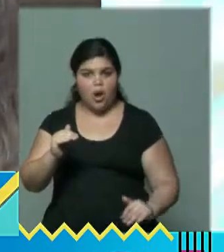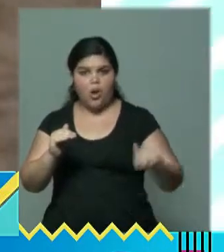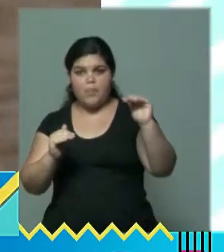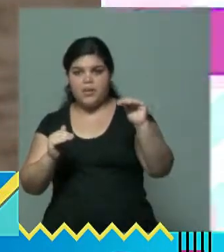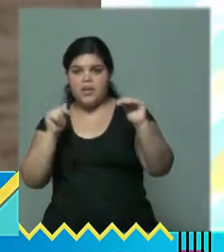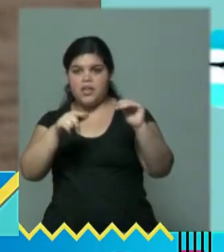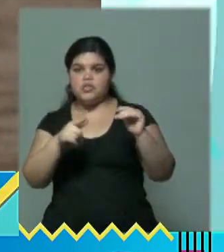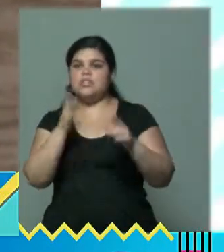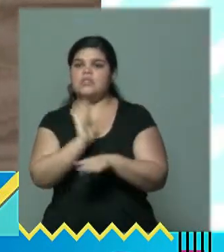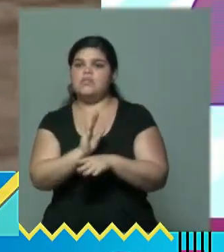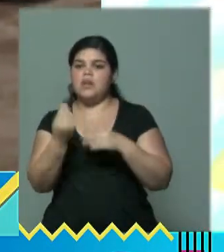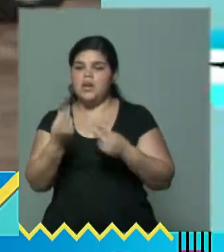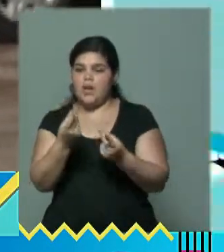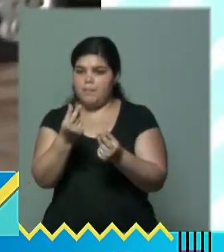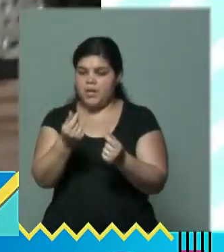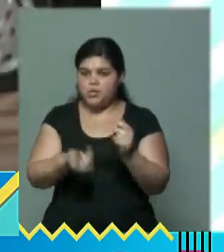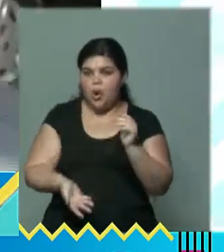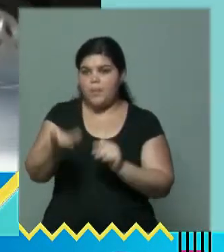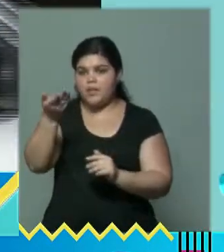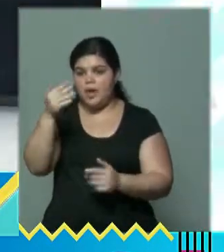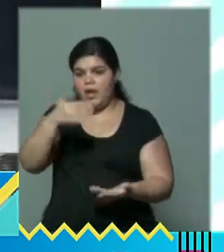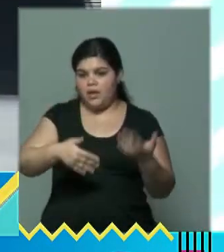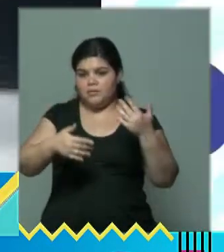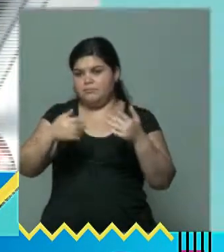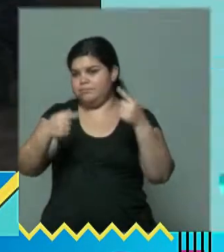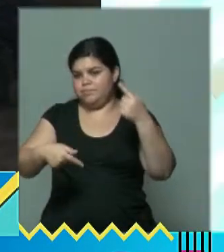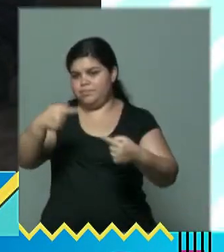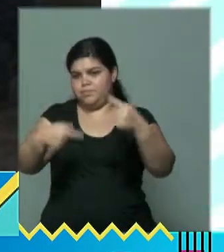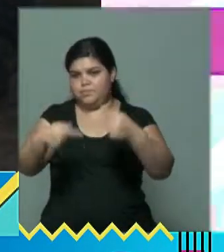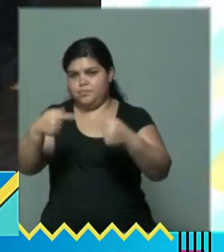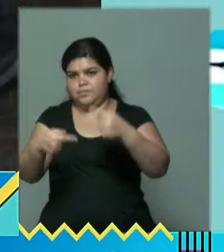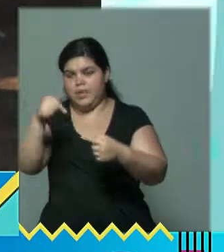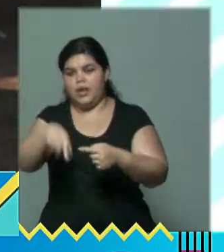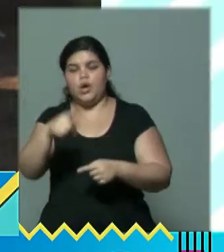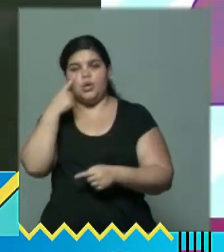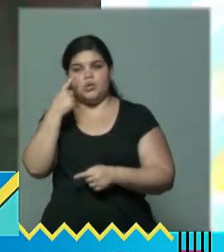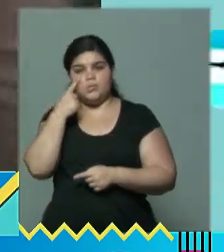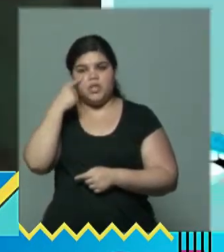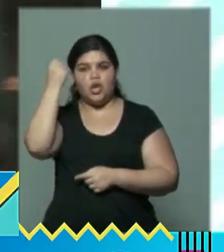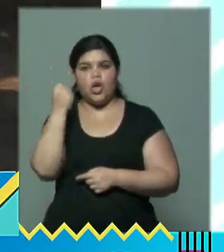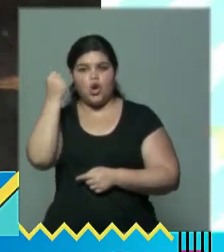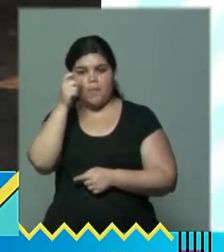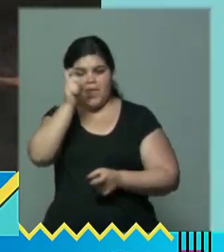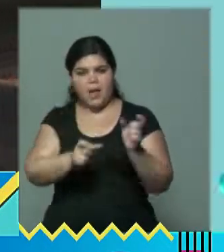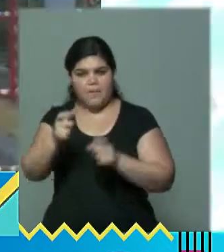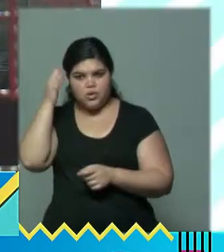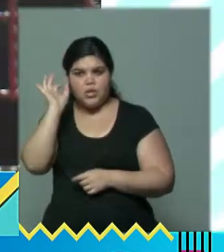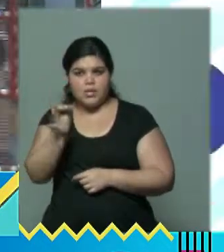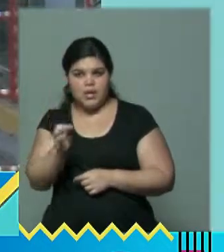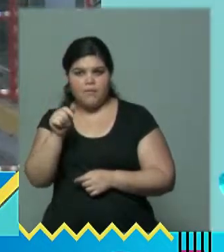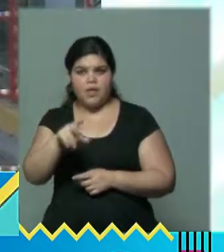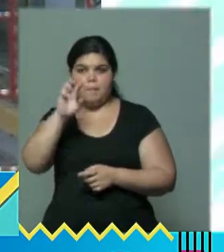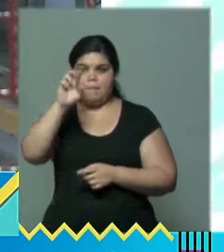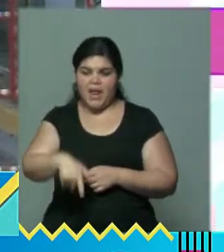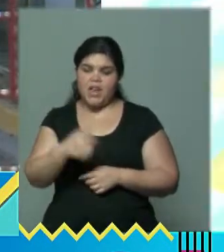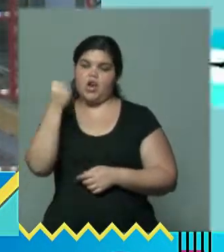inflación. En el juego entre una variable y la otra, bueno, está el conocimiento de los economistas que están llevando adelante, digamos, el plan económico.